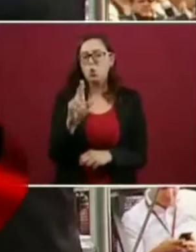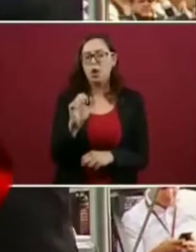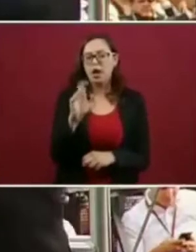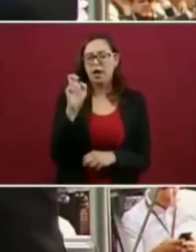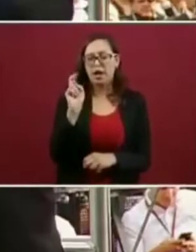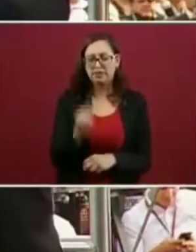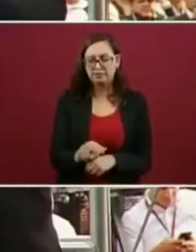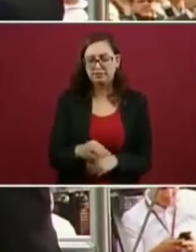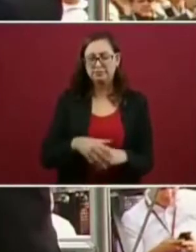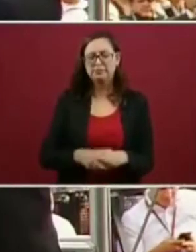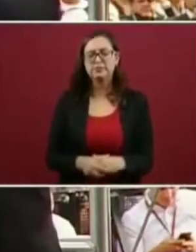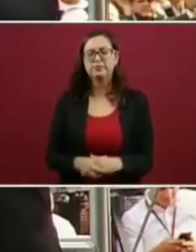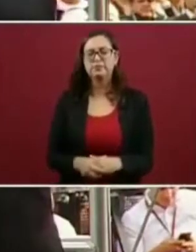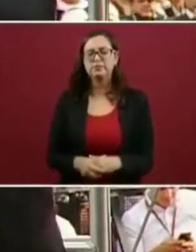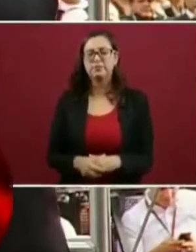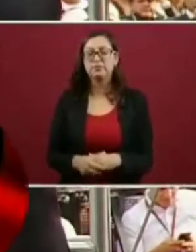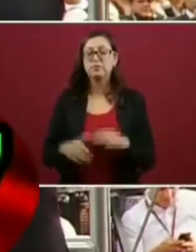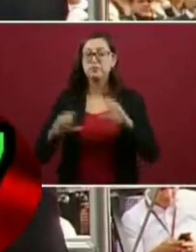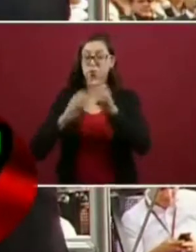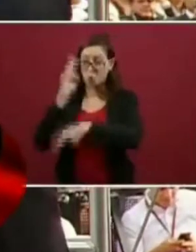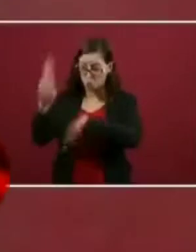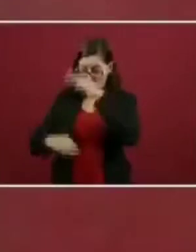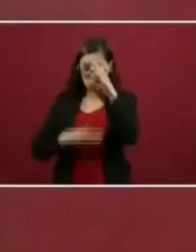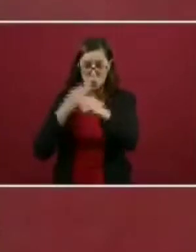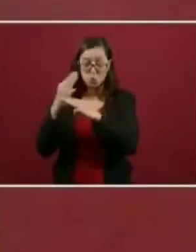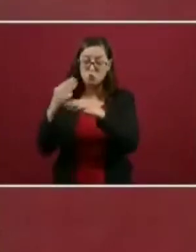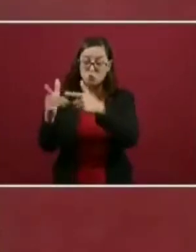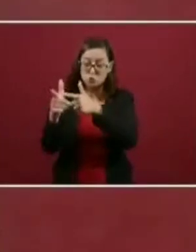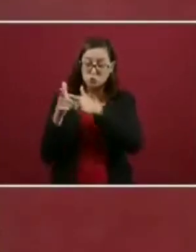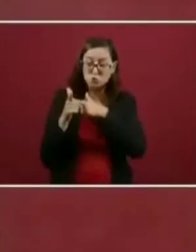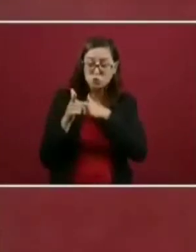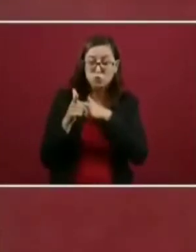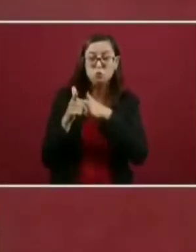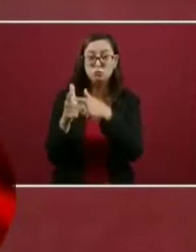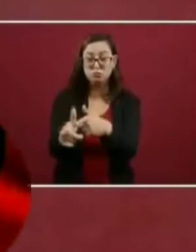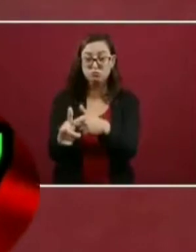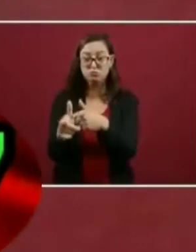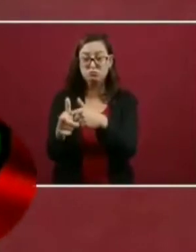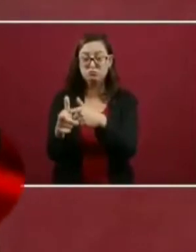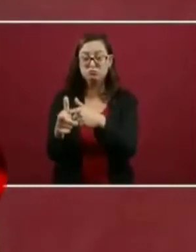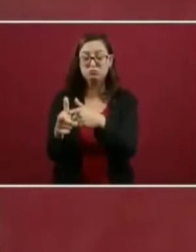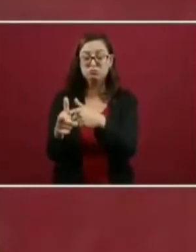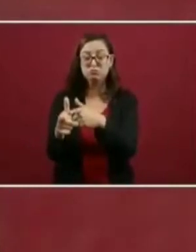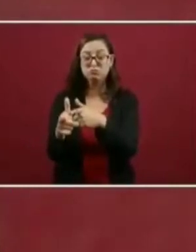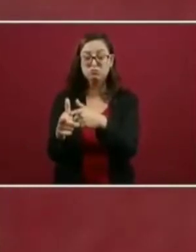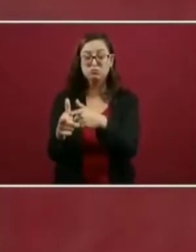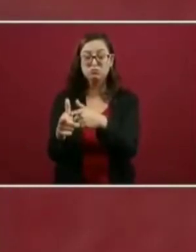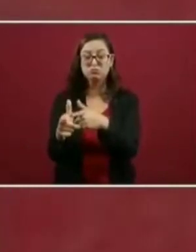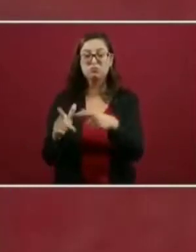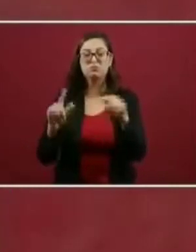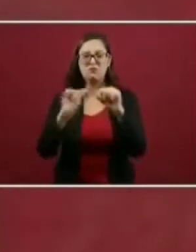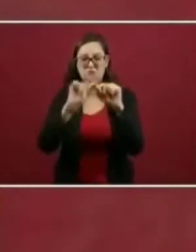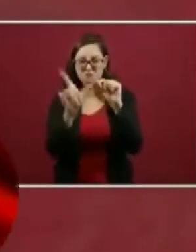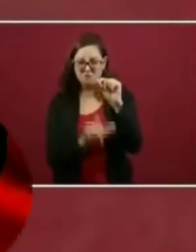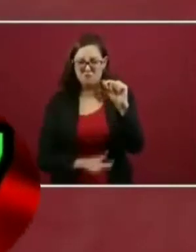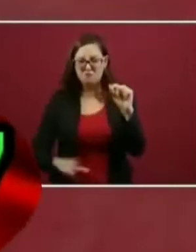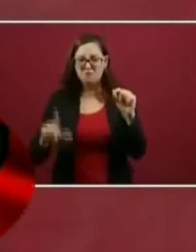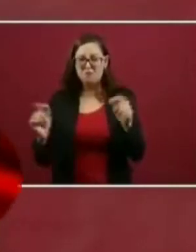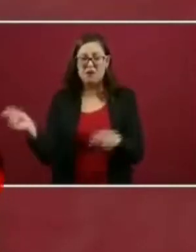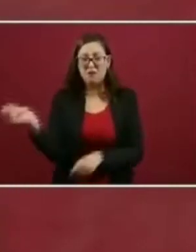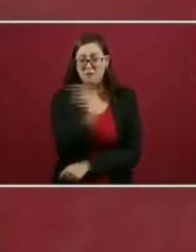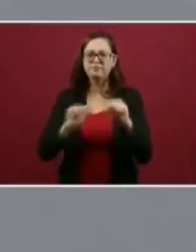En tanto permanezca el mundo, no se acabará la fama y la